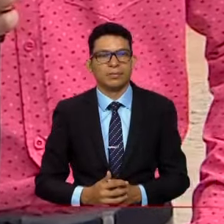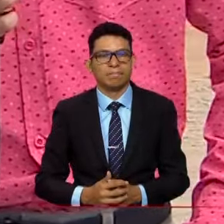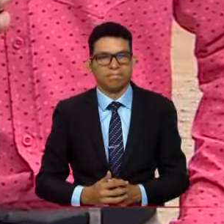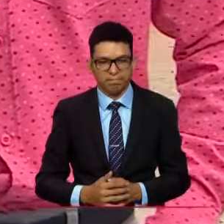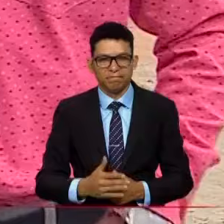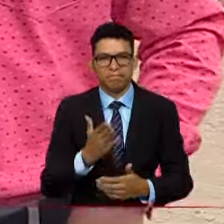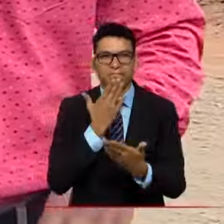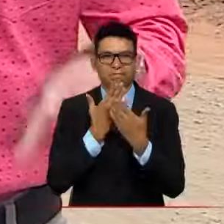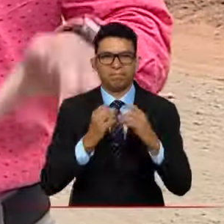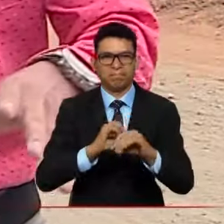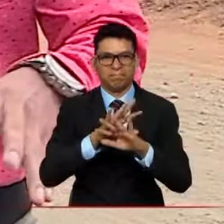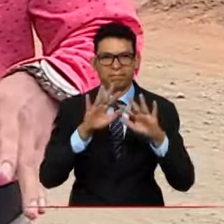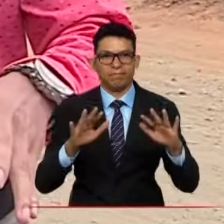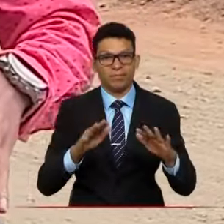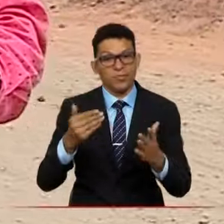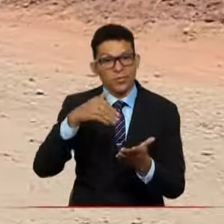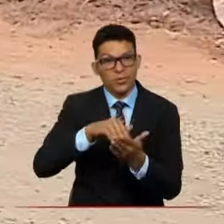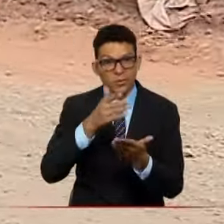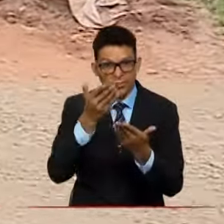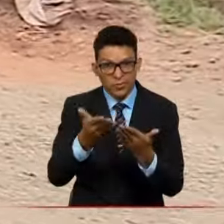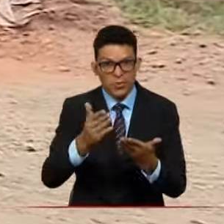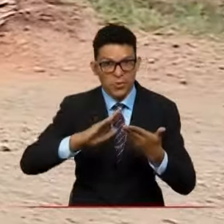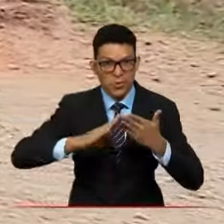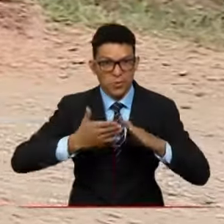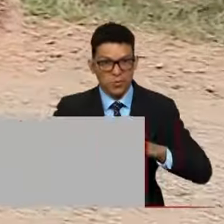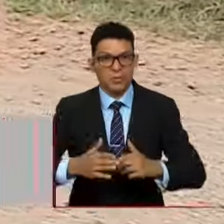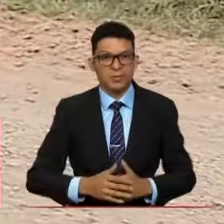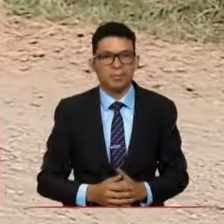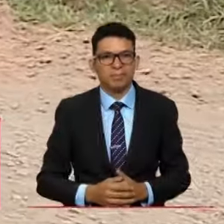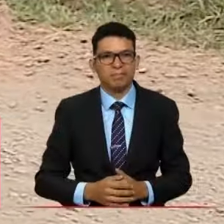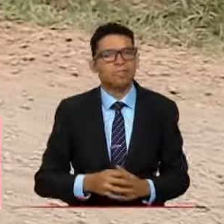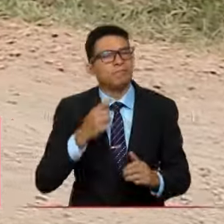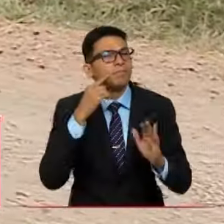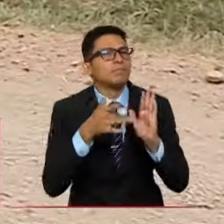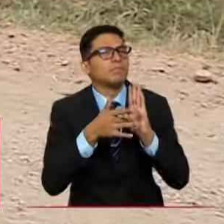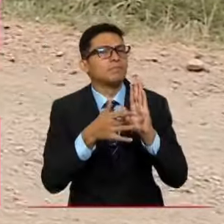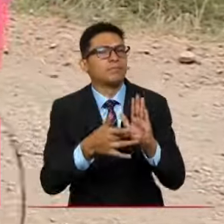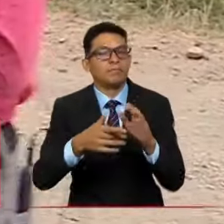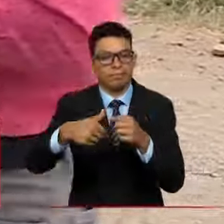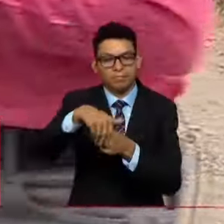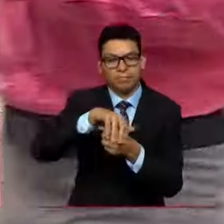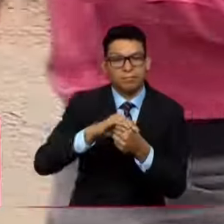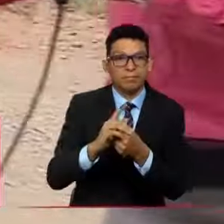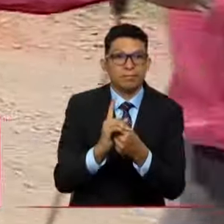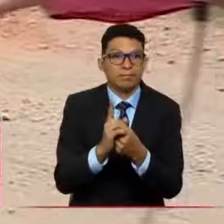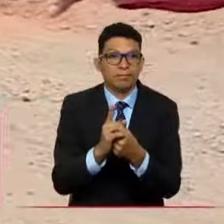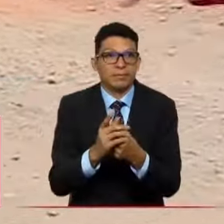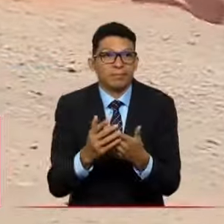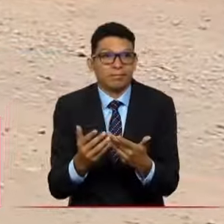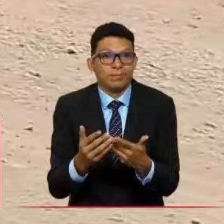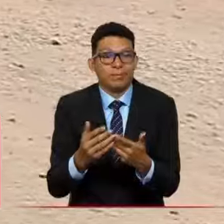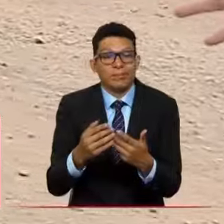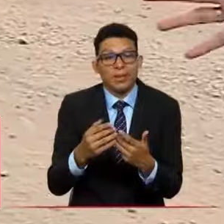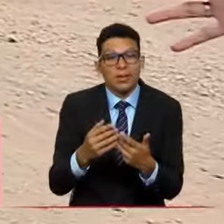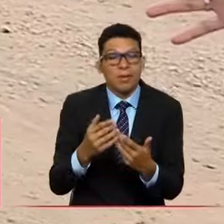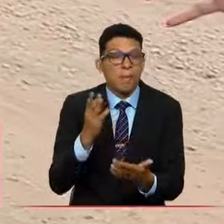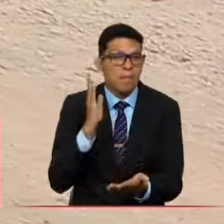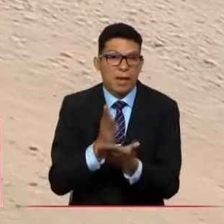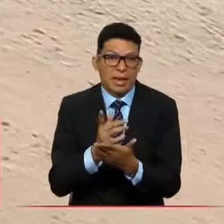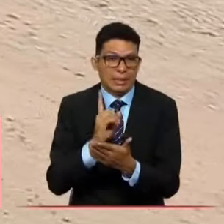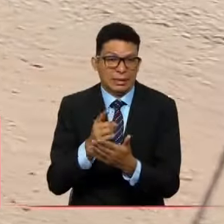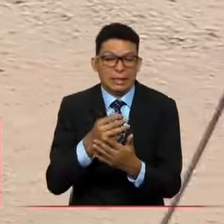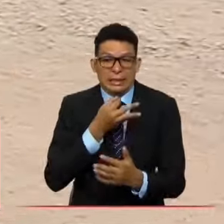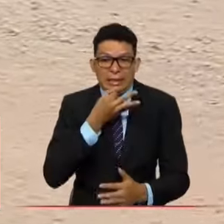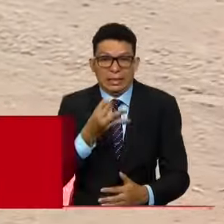Gigi, buenos días nuevamente para usted, para la comunidad. Pues mire, quiero mostrarles aquí la situación que se presenta y que es lo que denuncia la